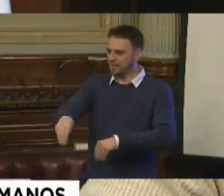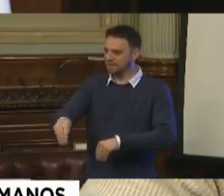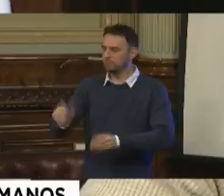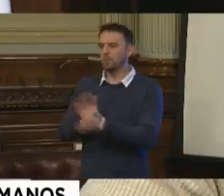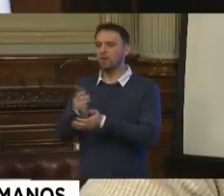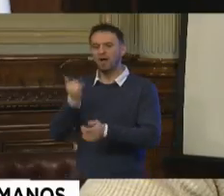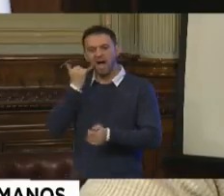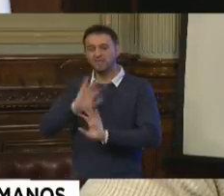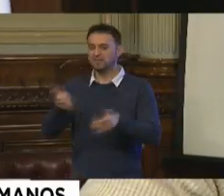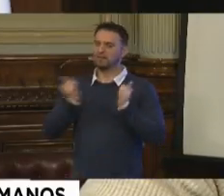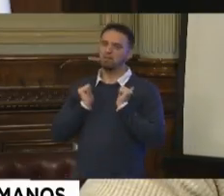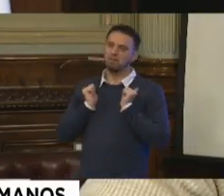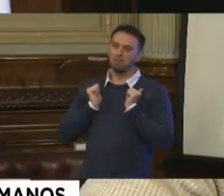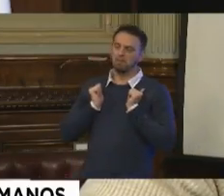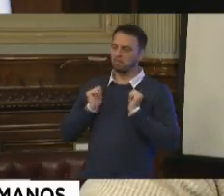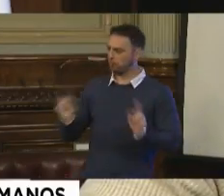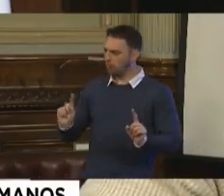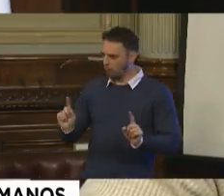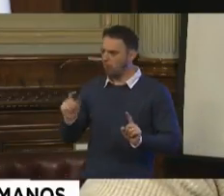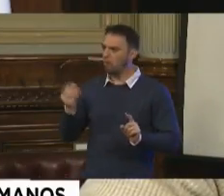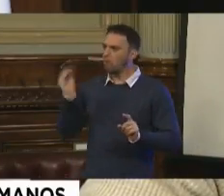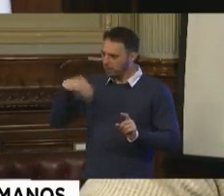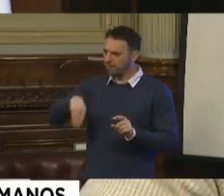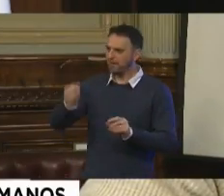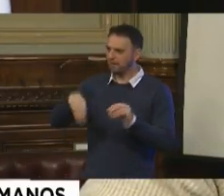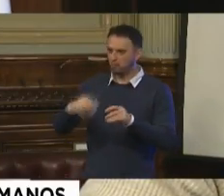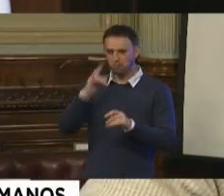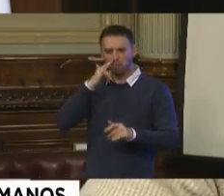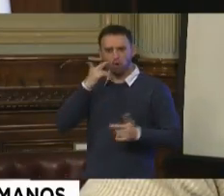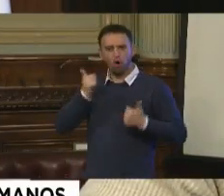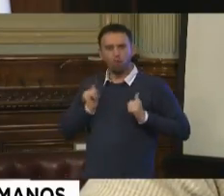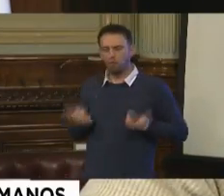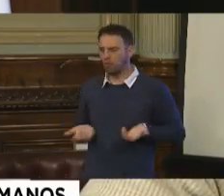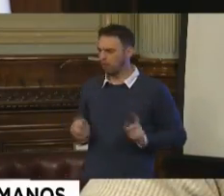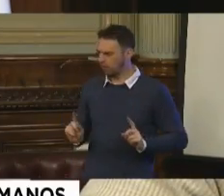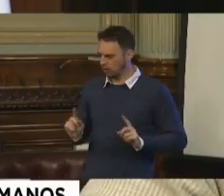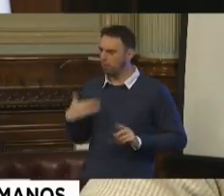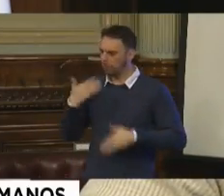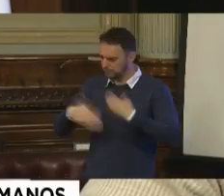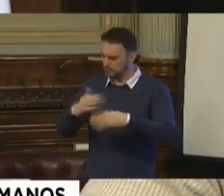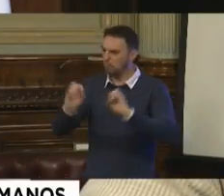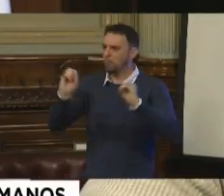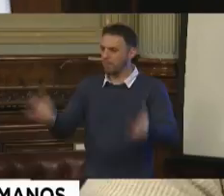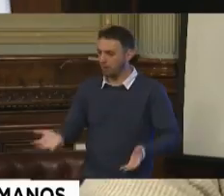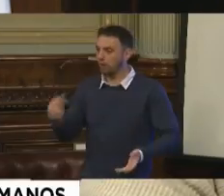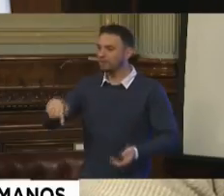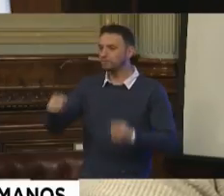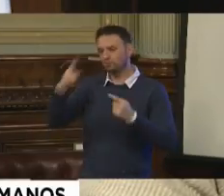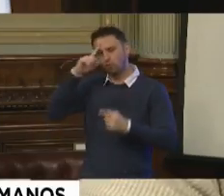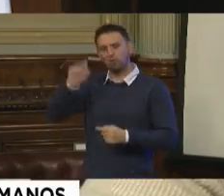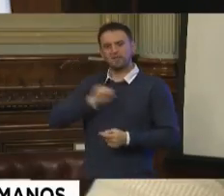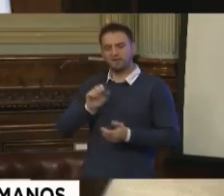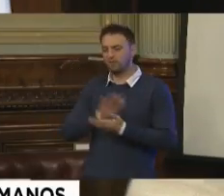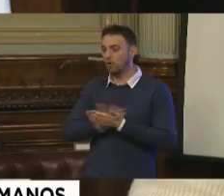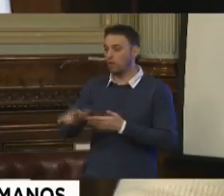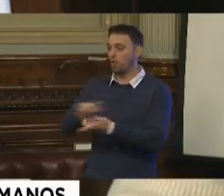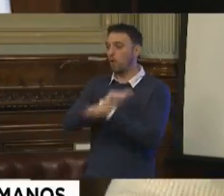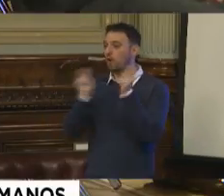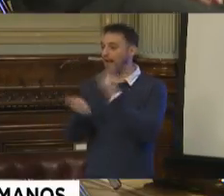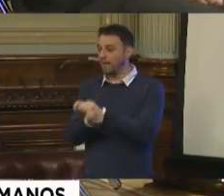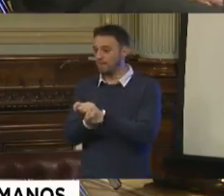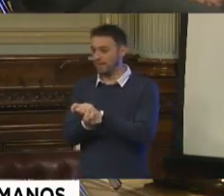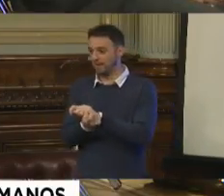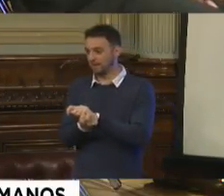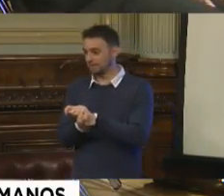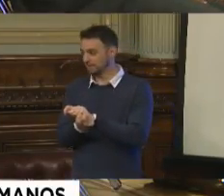y quedarse como en un lugar más bien cómodo y creo que el desafío es ese no cambiar el